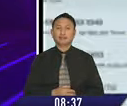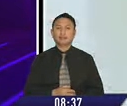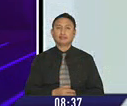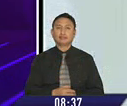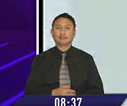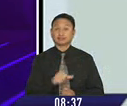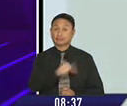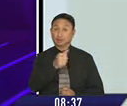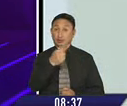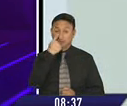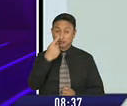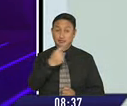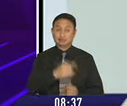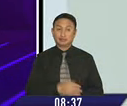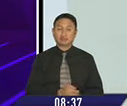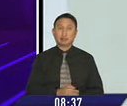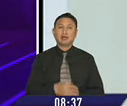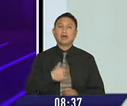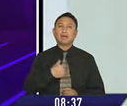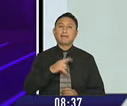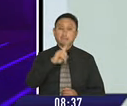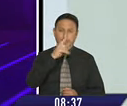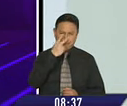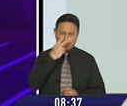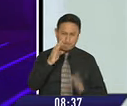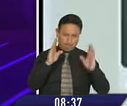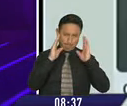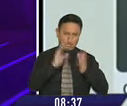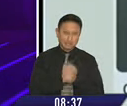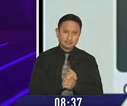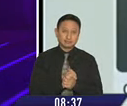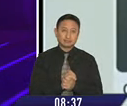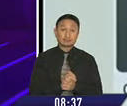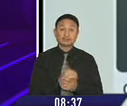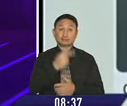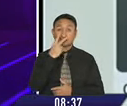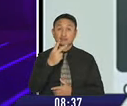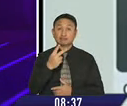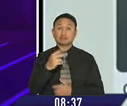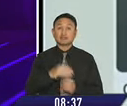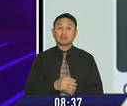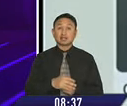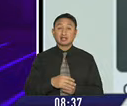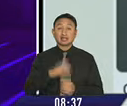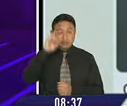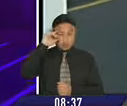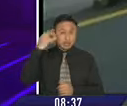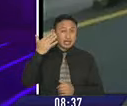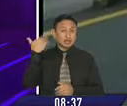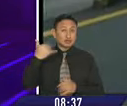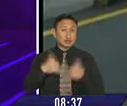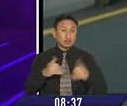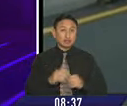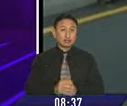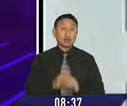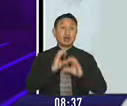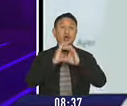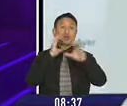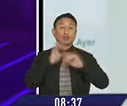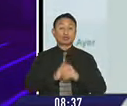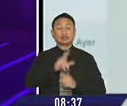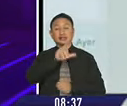esto. A ver, yo quiero que presten atención. Vamos a descubrir la obra. ¿Se acuerdan jugando a la obra? Un bus